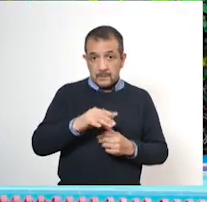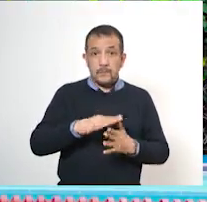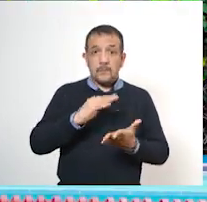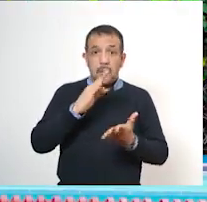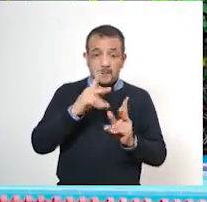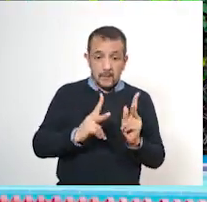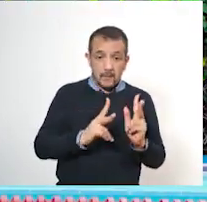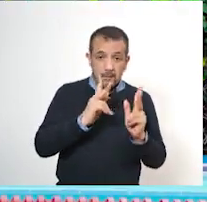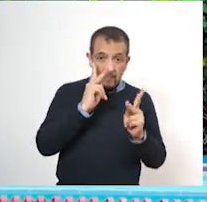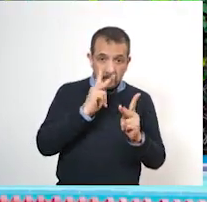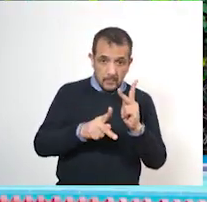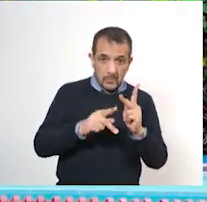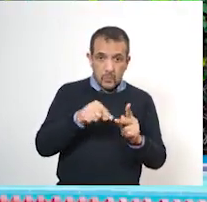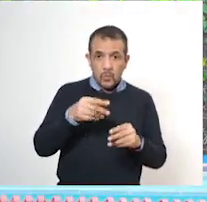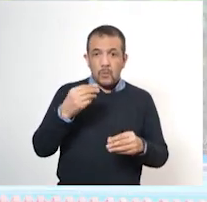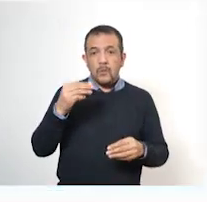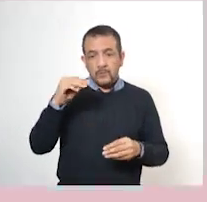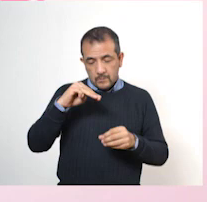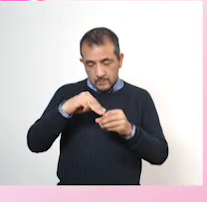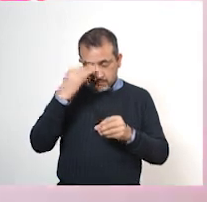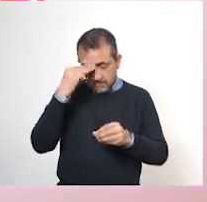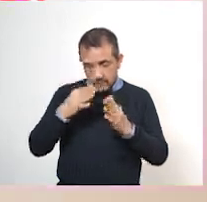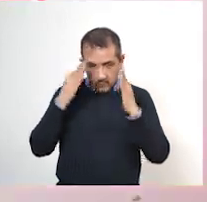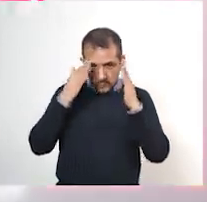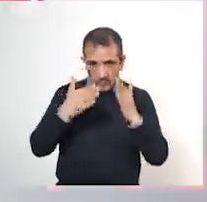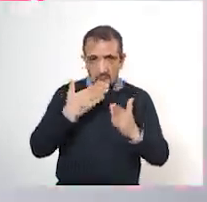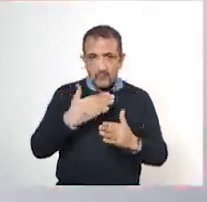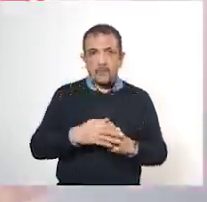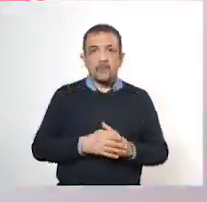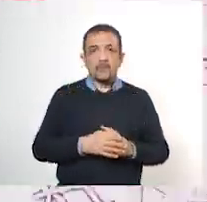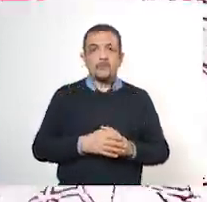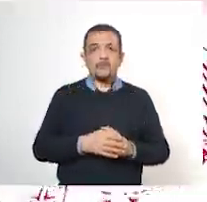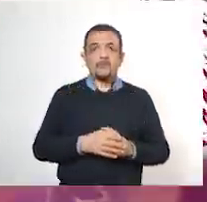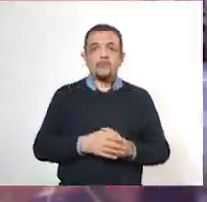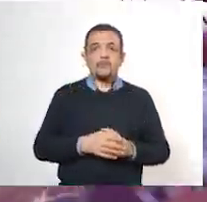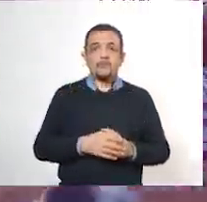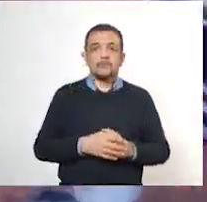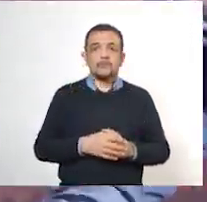Y después de cada pausa, activa tu mente.